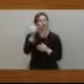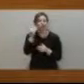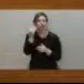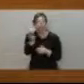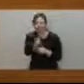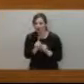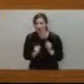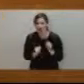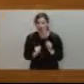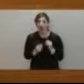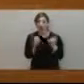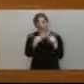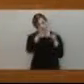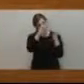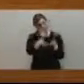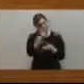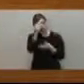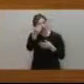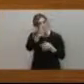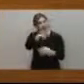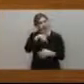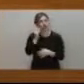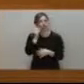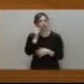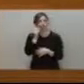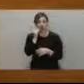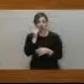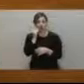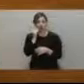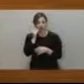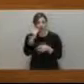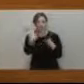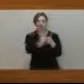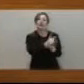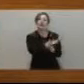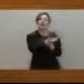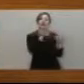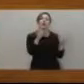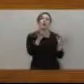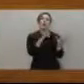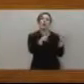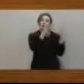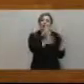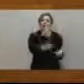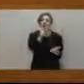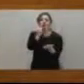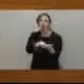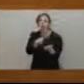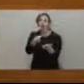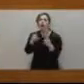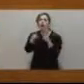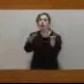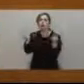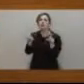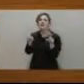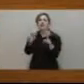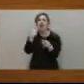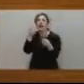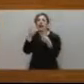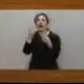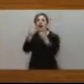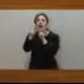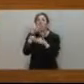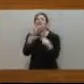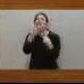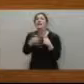lo piensen, ¿verdad? Y eso es lo que me tengo que hacer. Acláreme con quién ha contratado la auditoría y desde dónde. Y quién la va a dirigir y quién la va a